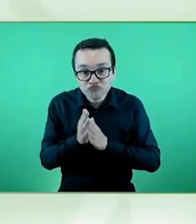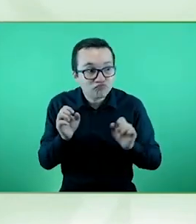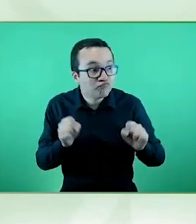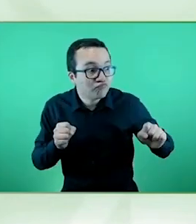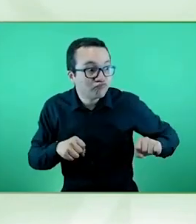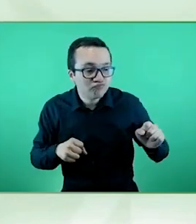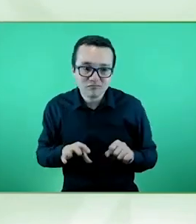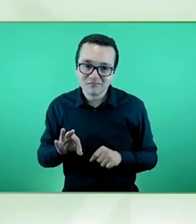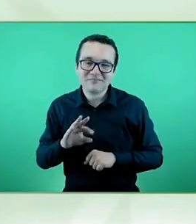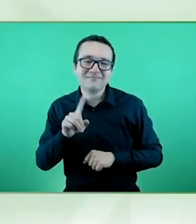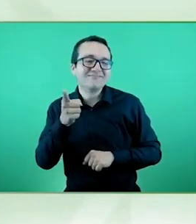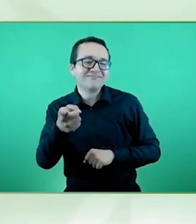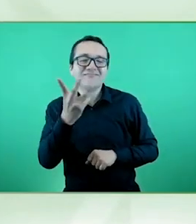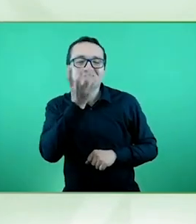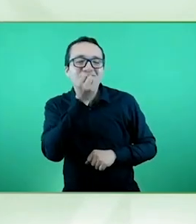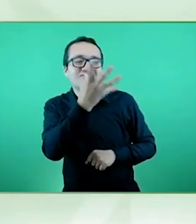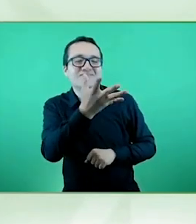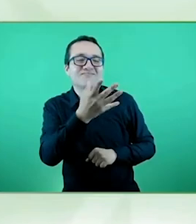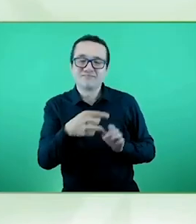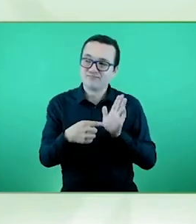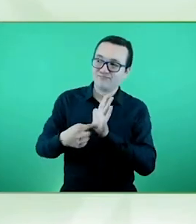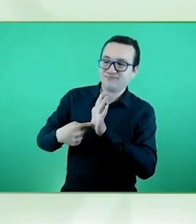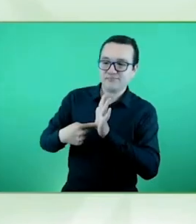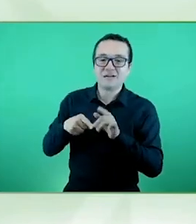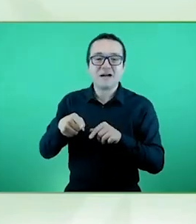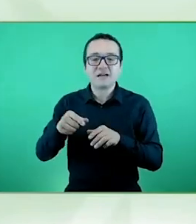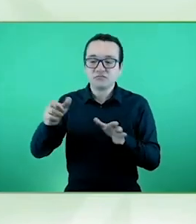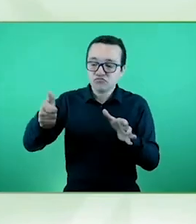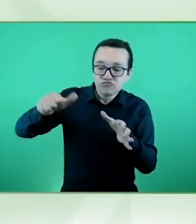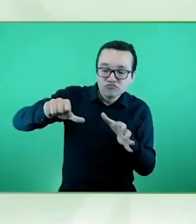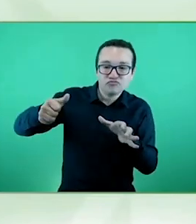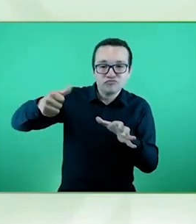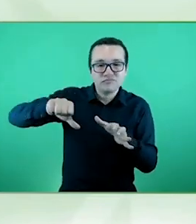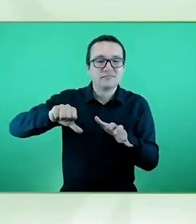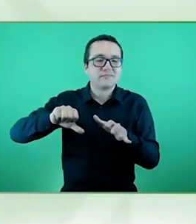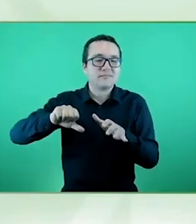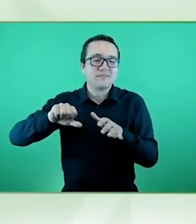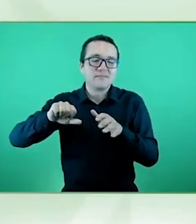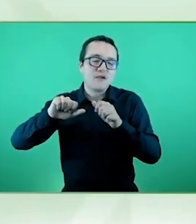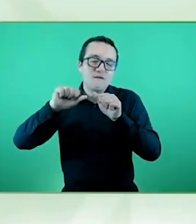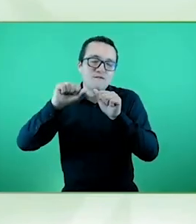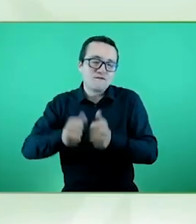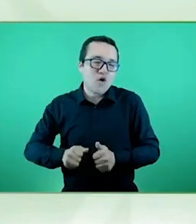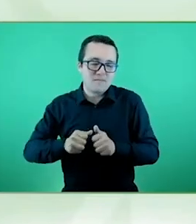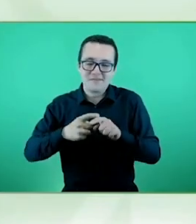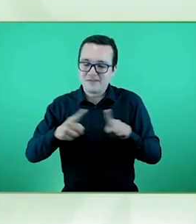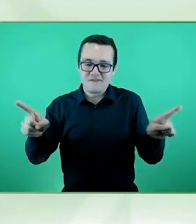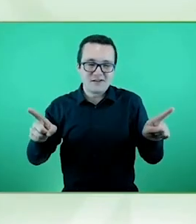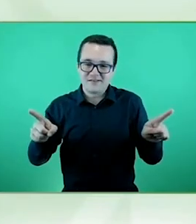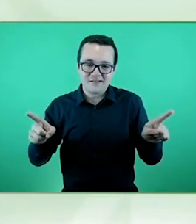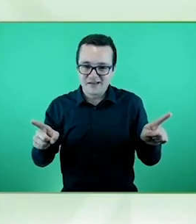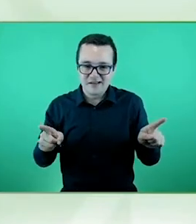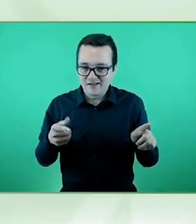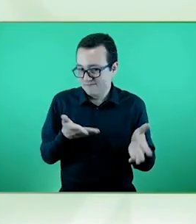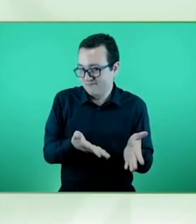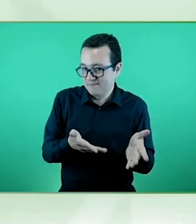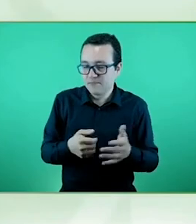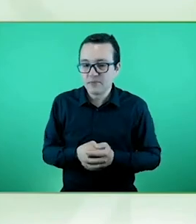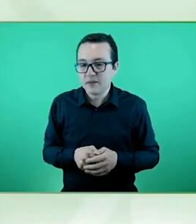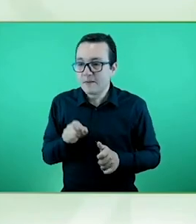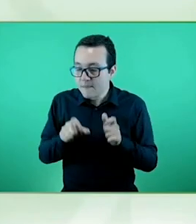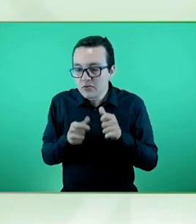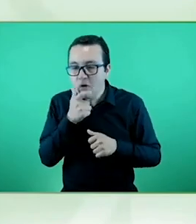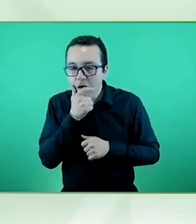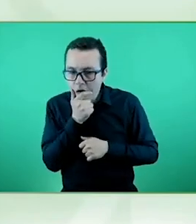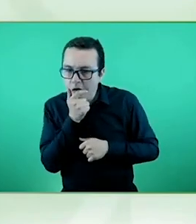tiene un riego diferente, y todo esto los participantes han tenido que irlo entendiendo y desarrollando por